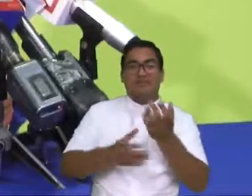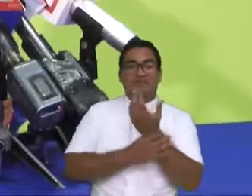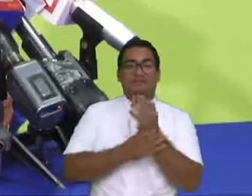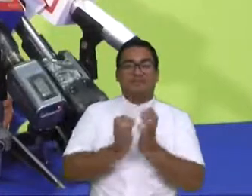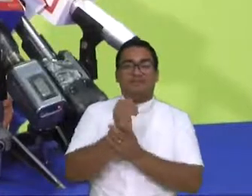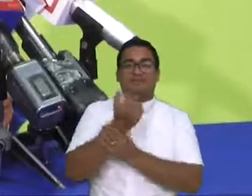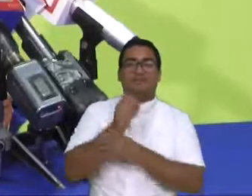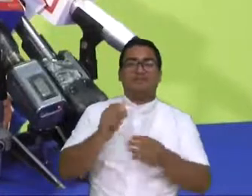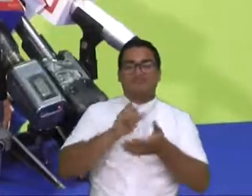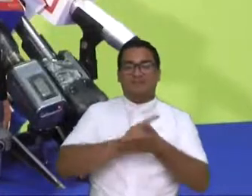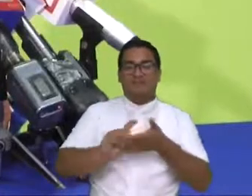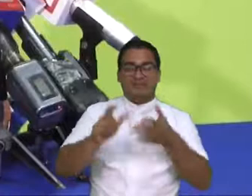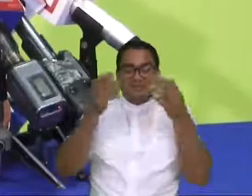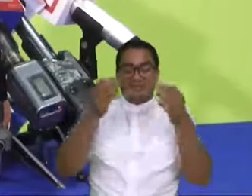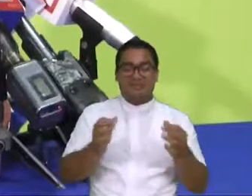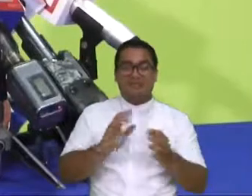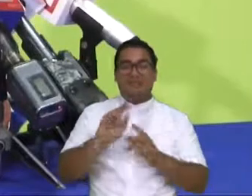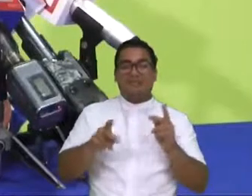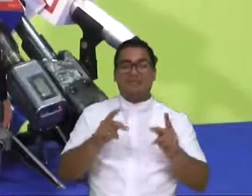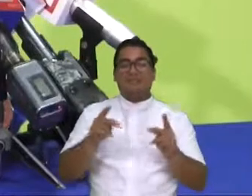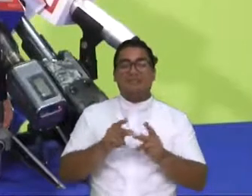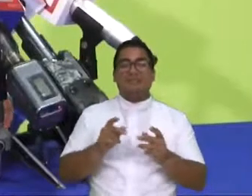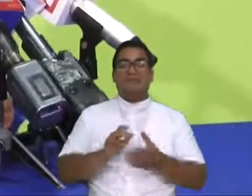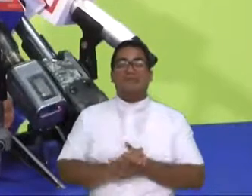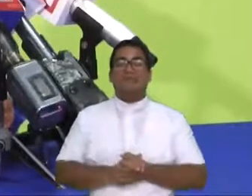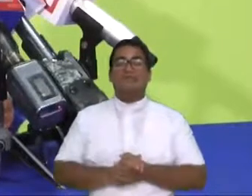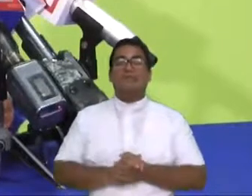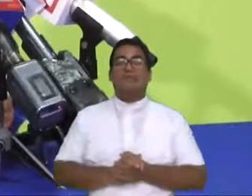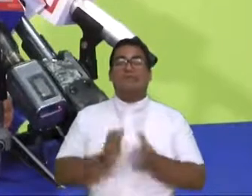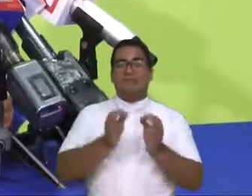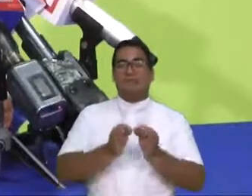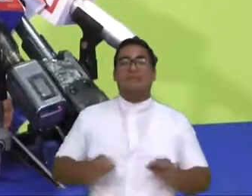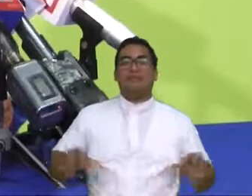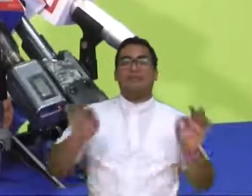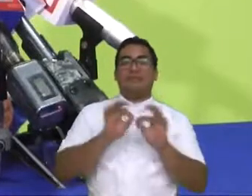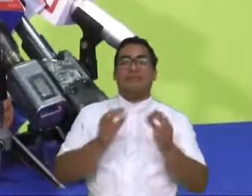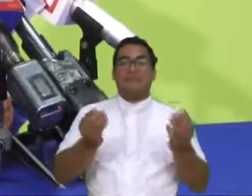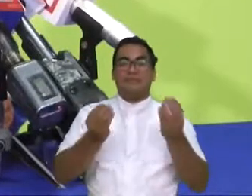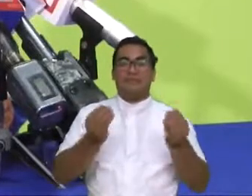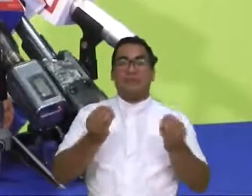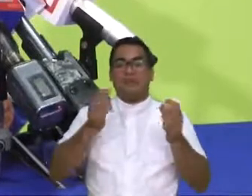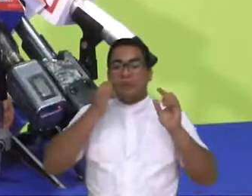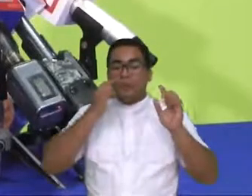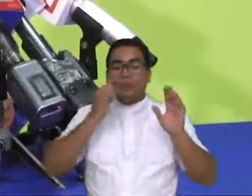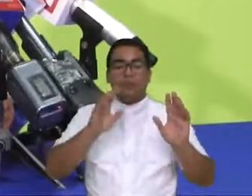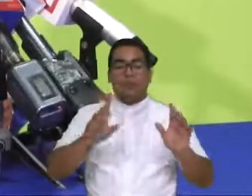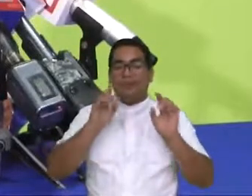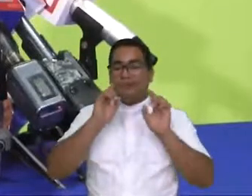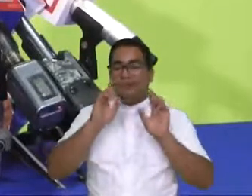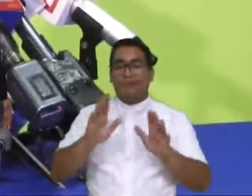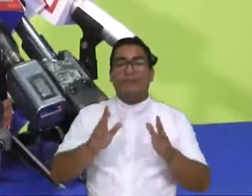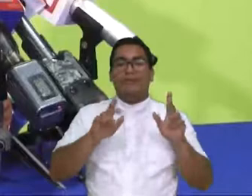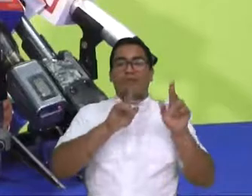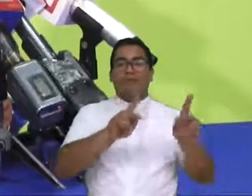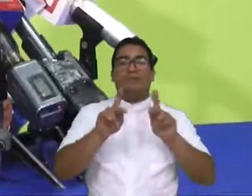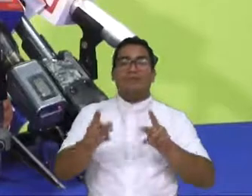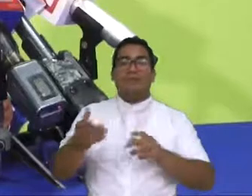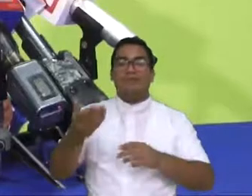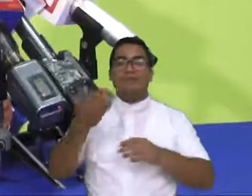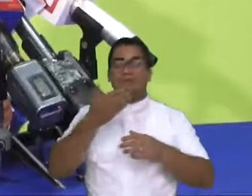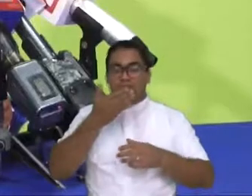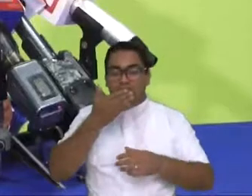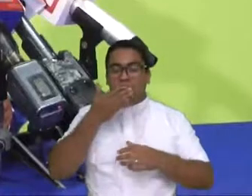asegurar realmente la eliminación de virus y bacterias. Es importante también la protección que las personas que tienen cuadro